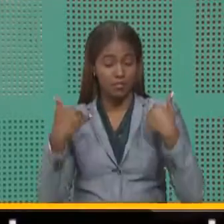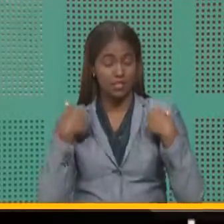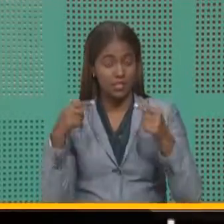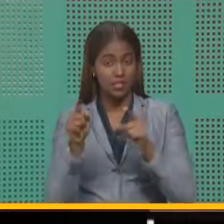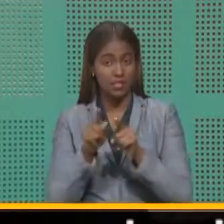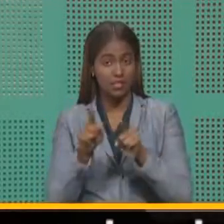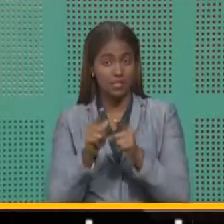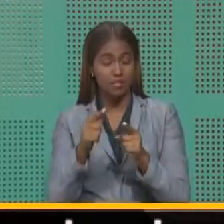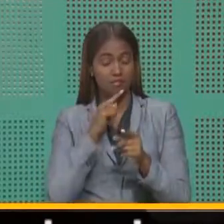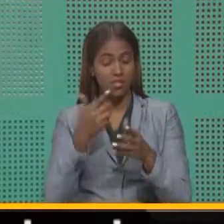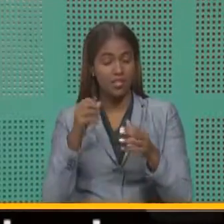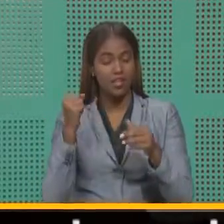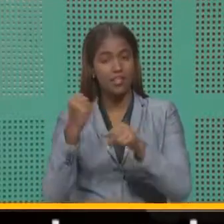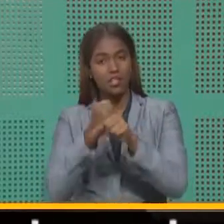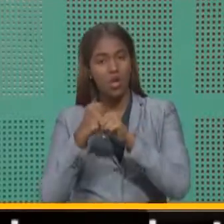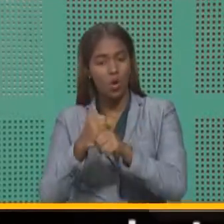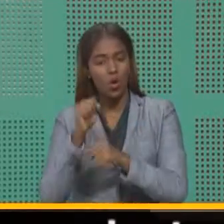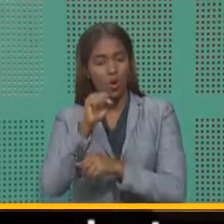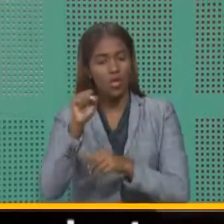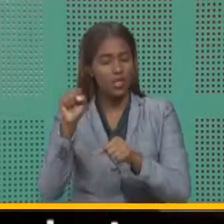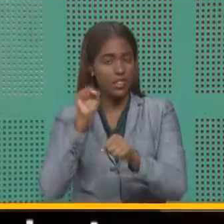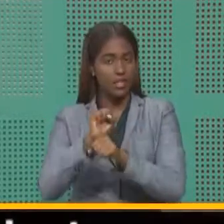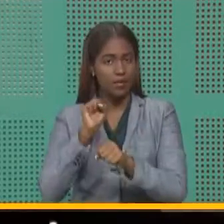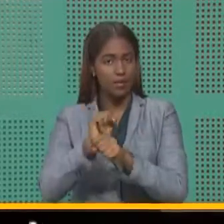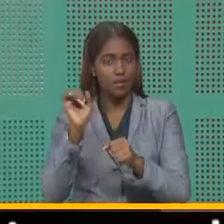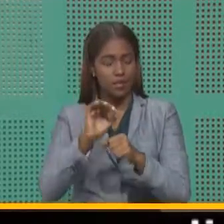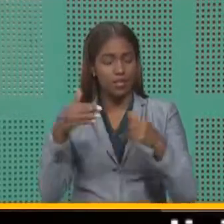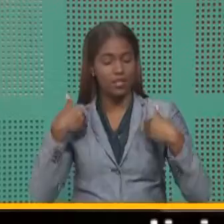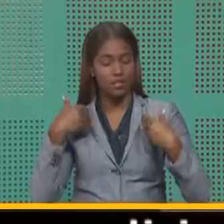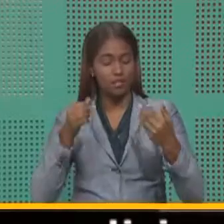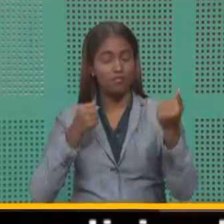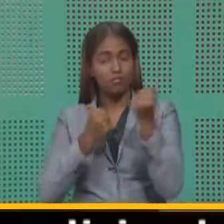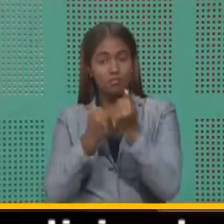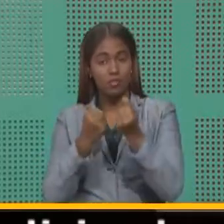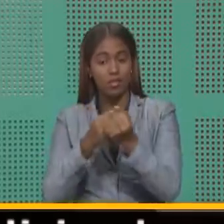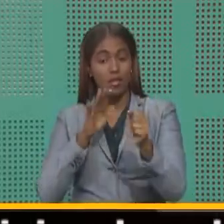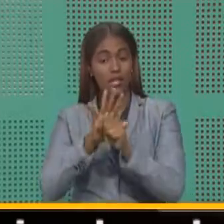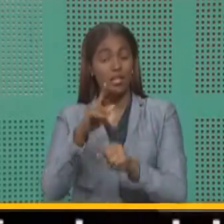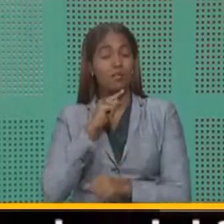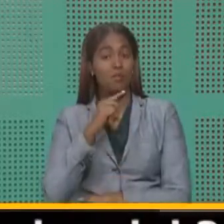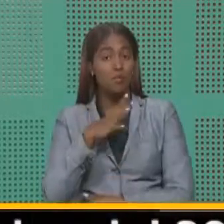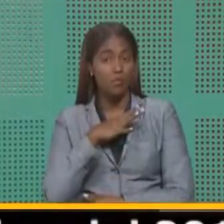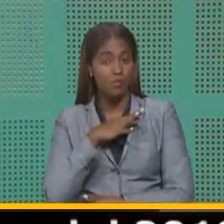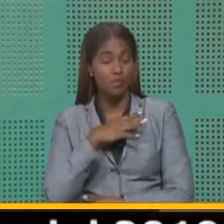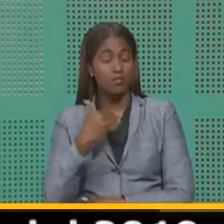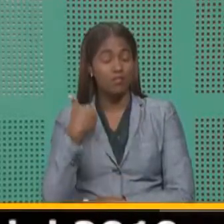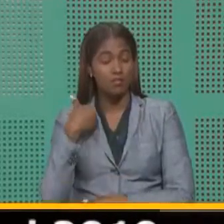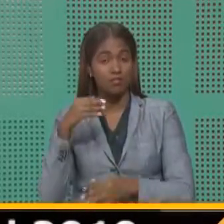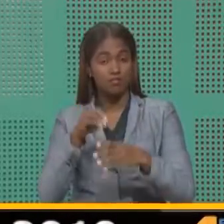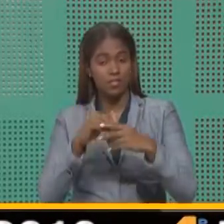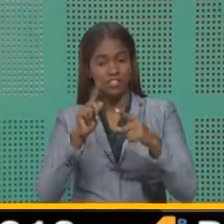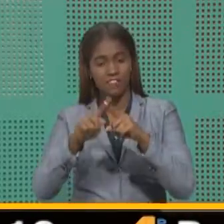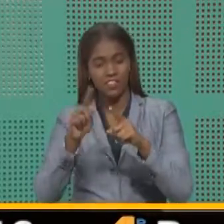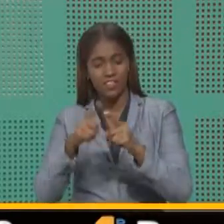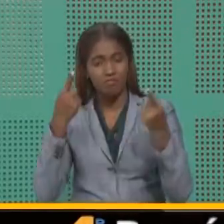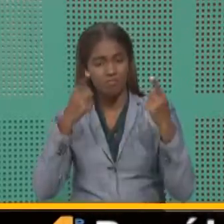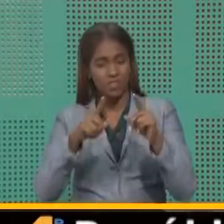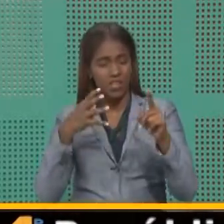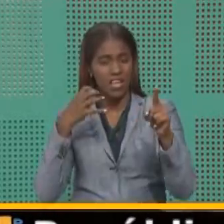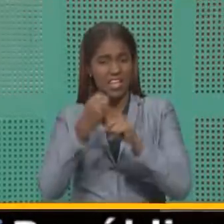un seguro de riesgo laboral que da una cobertura bastante buena frente a no de accidente de trabajo